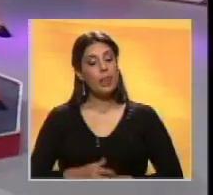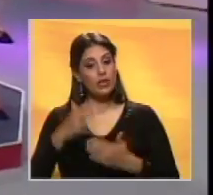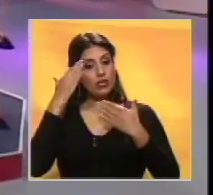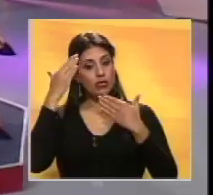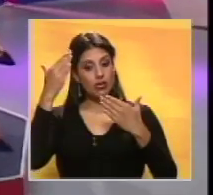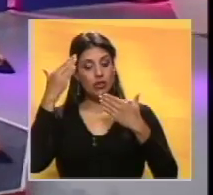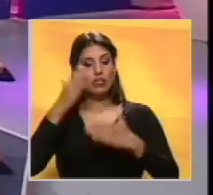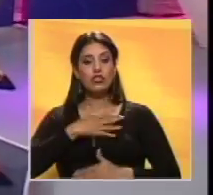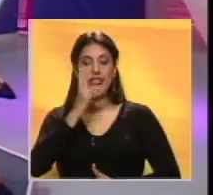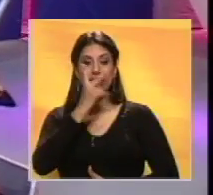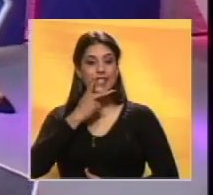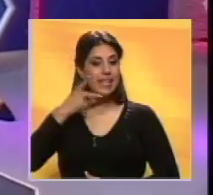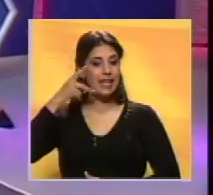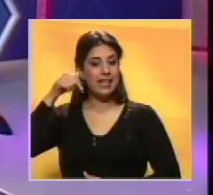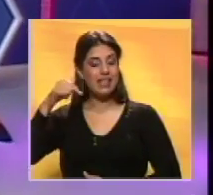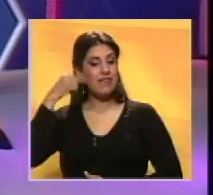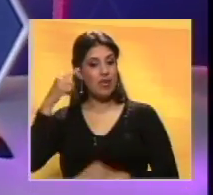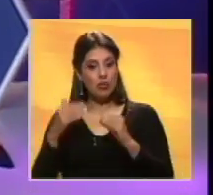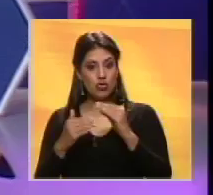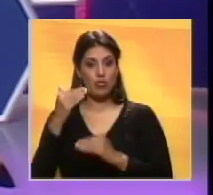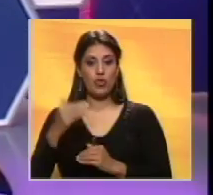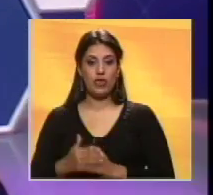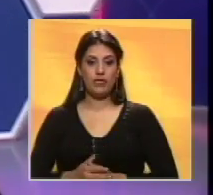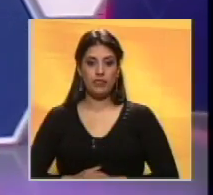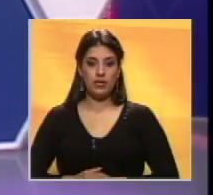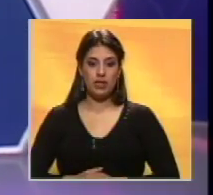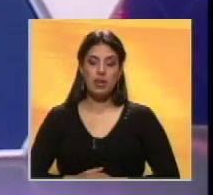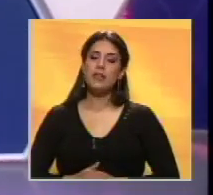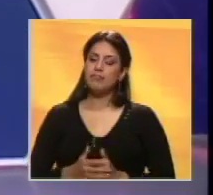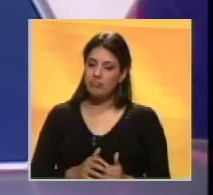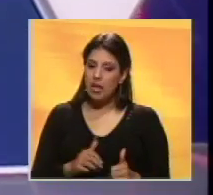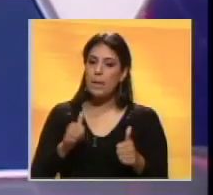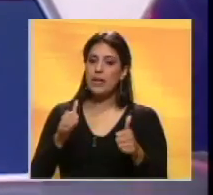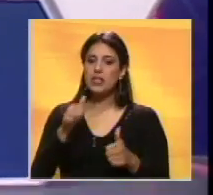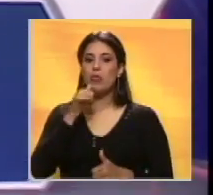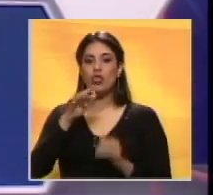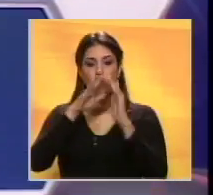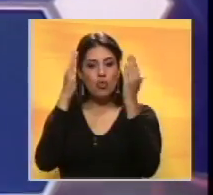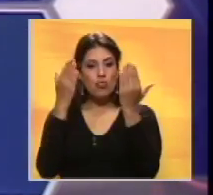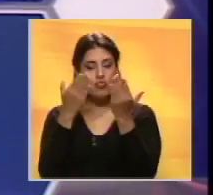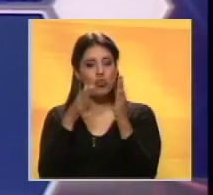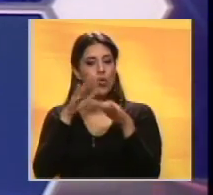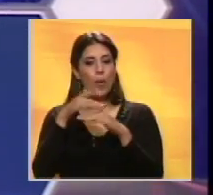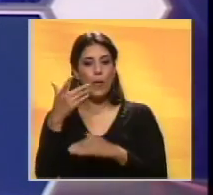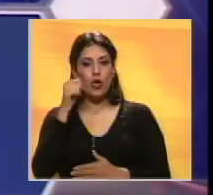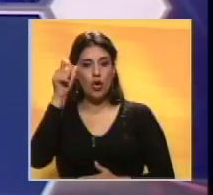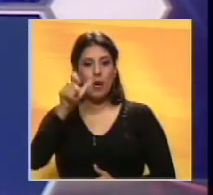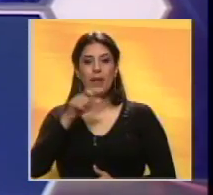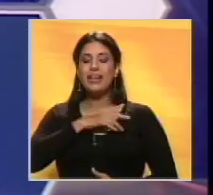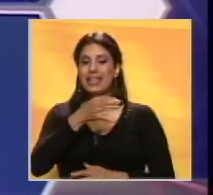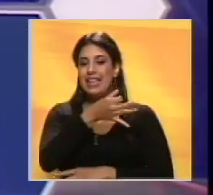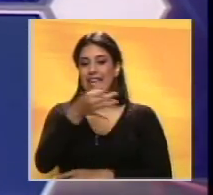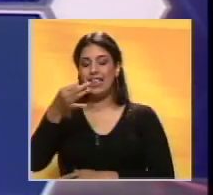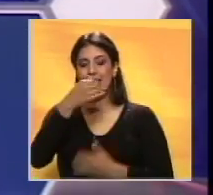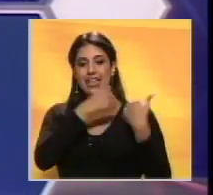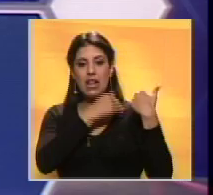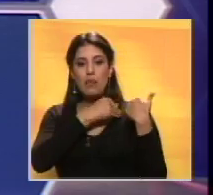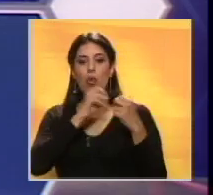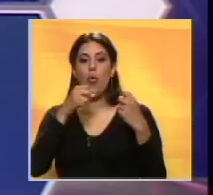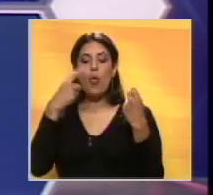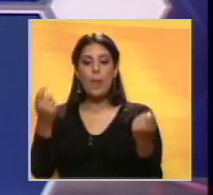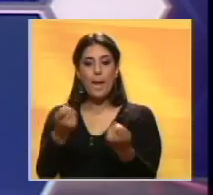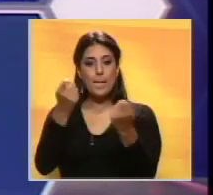Hola, ¿qué tal amigos? Soy Carilis Cuadros y esto es Estrenos y Estrellas. Iniciamos las noticias del mundo del espectáculo con Maluma y el éxito que ha alcanzado con su